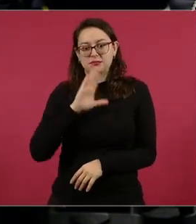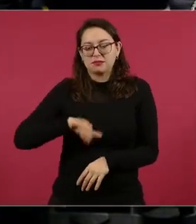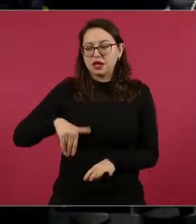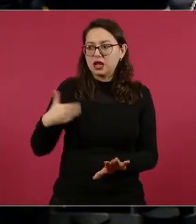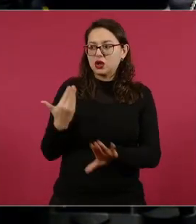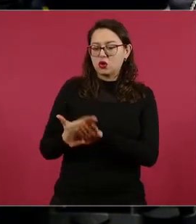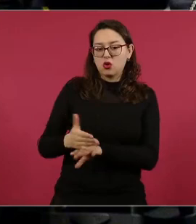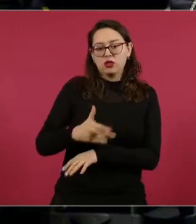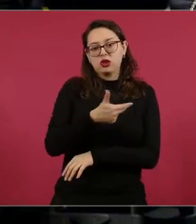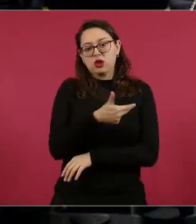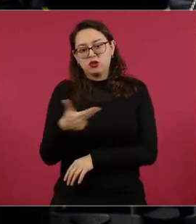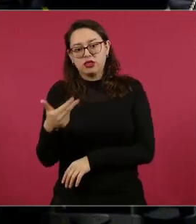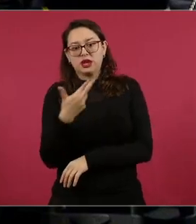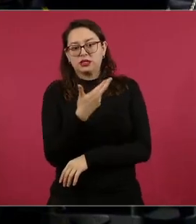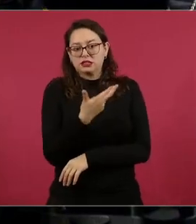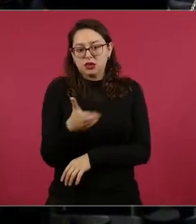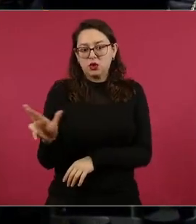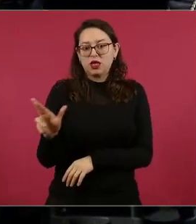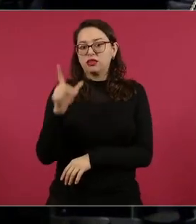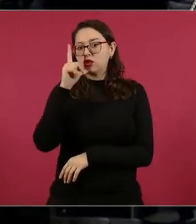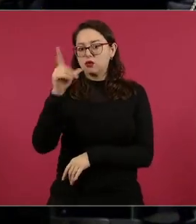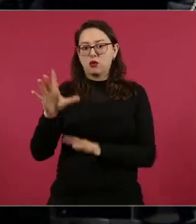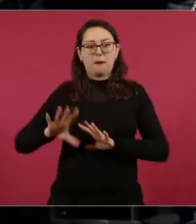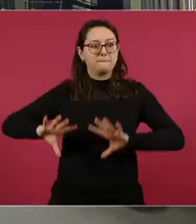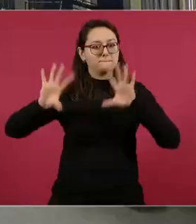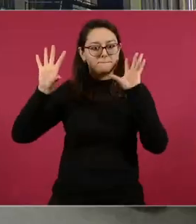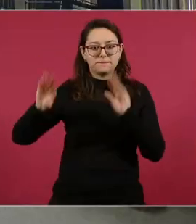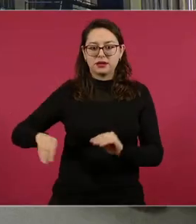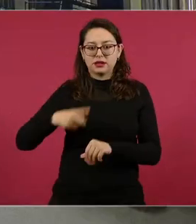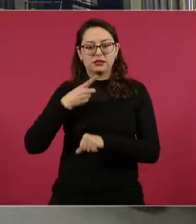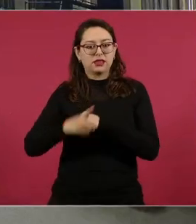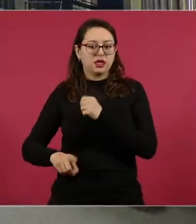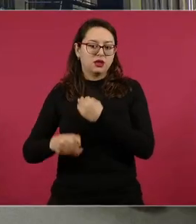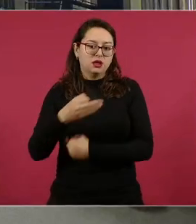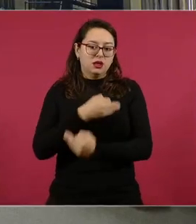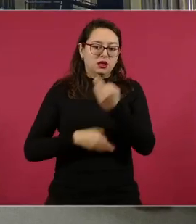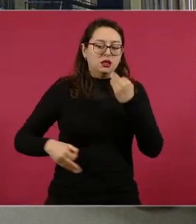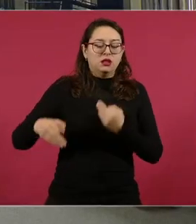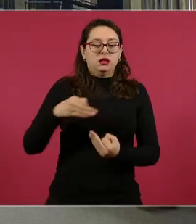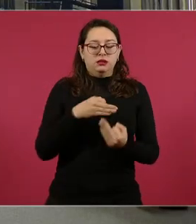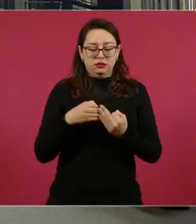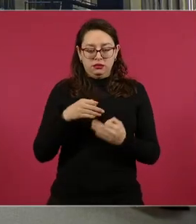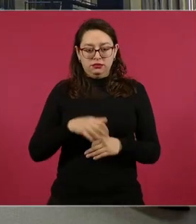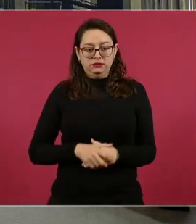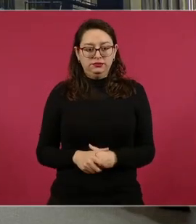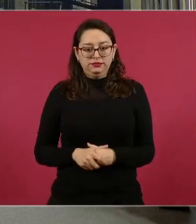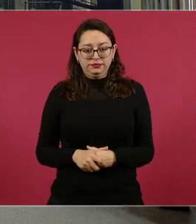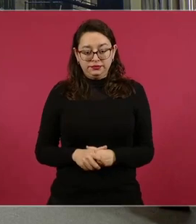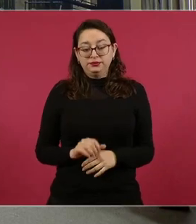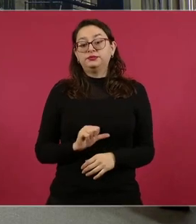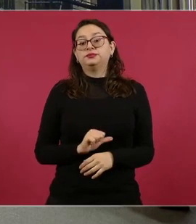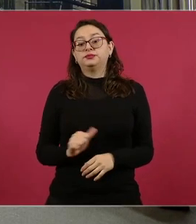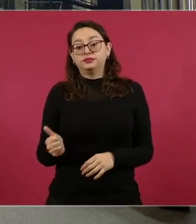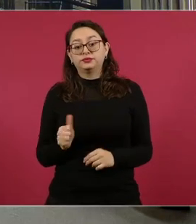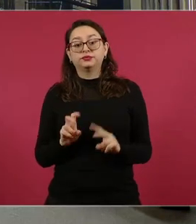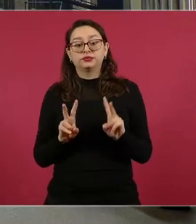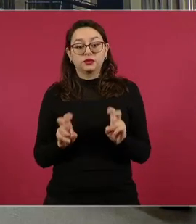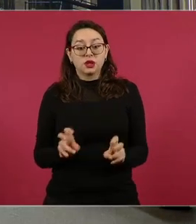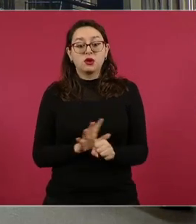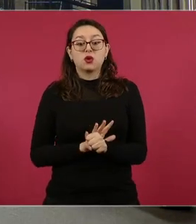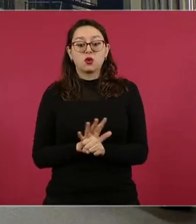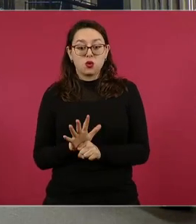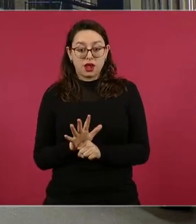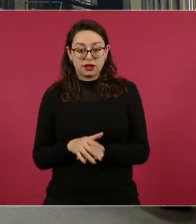hoteles. Estos apagones perjudican a toda la población. Otra situación que se presenta es la carretera